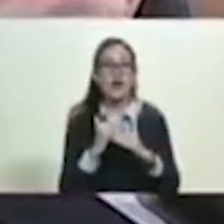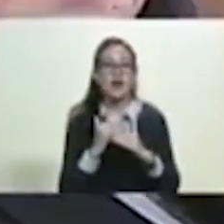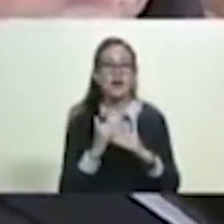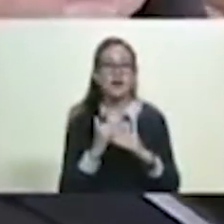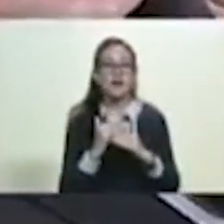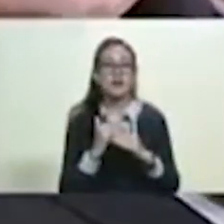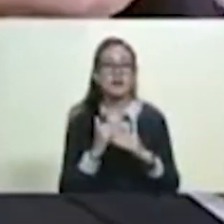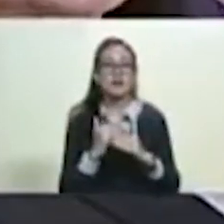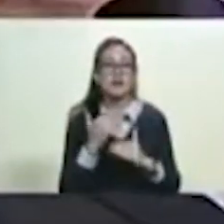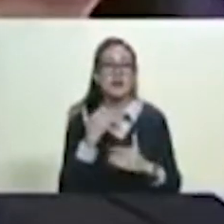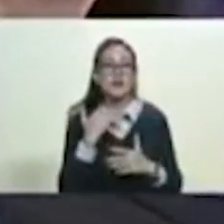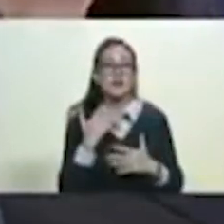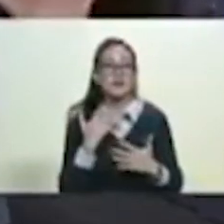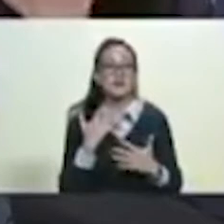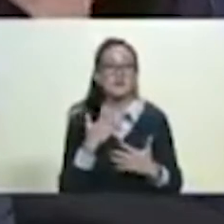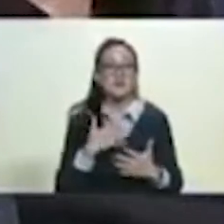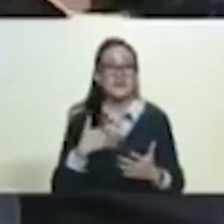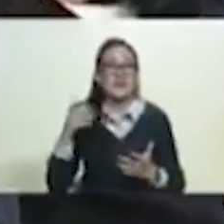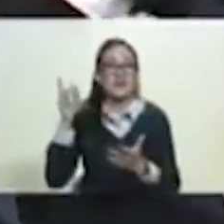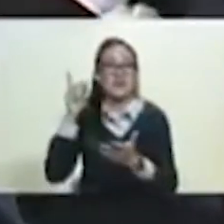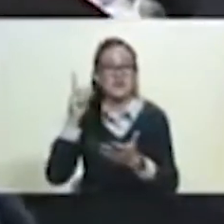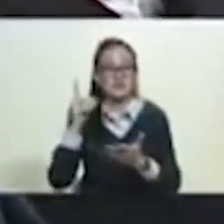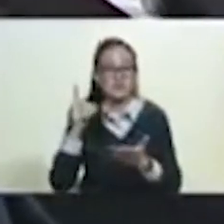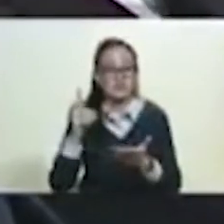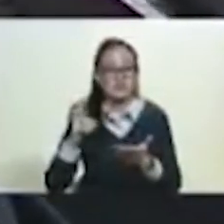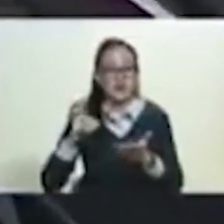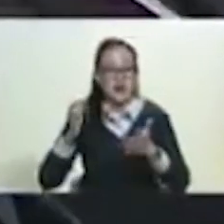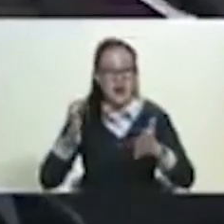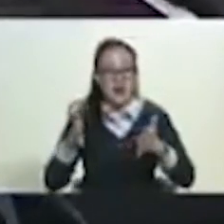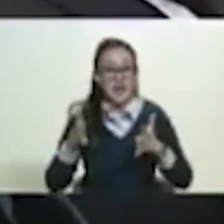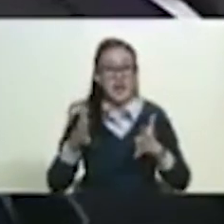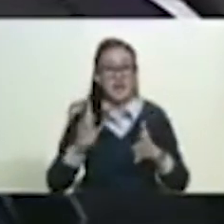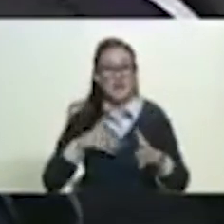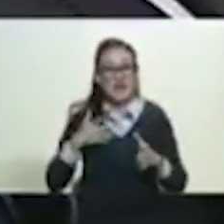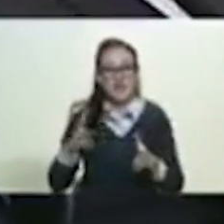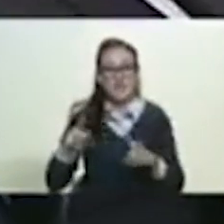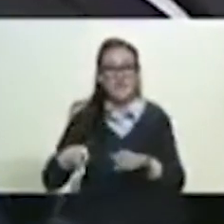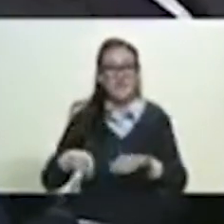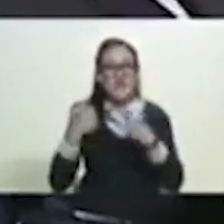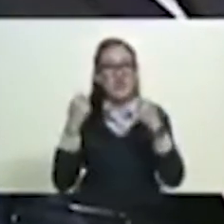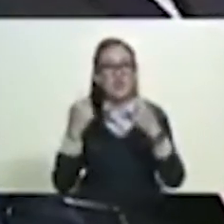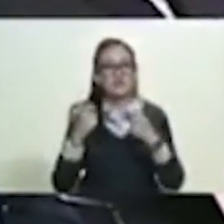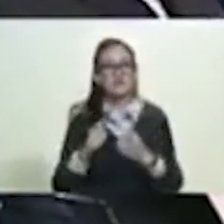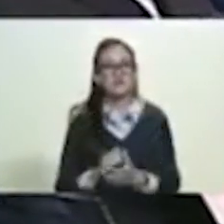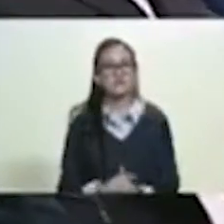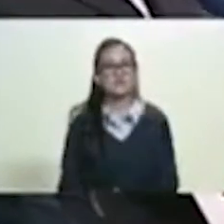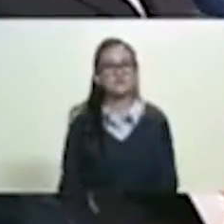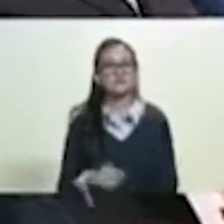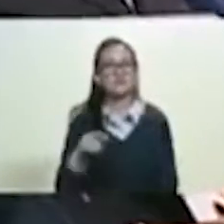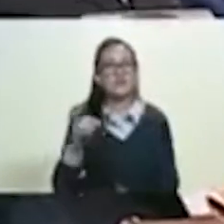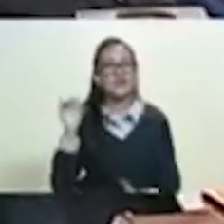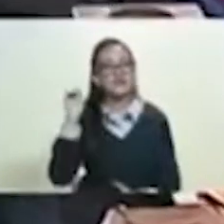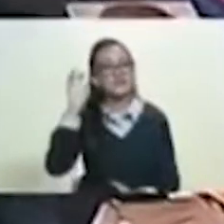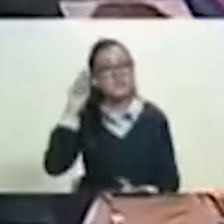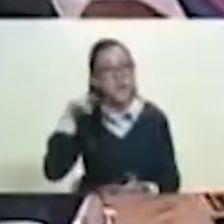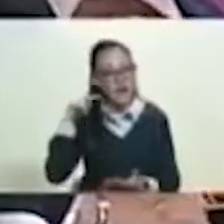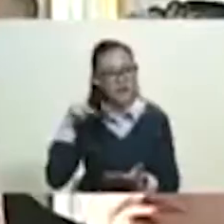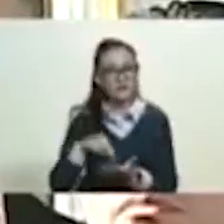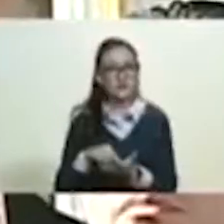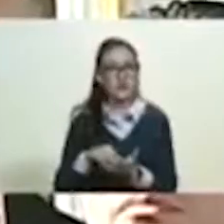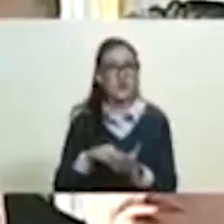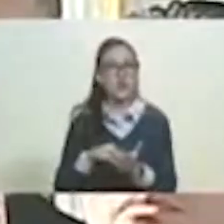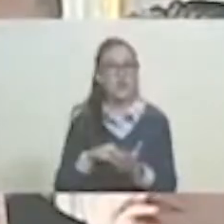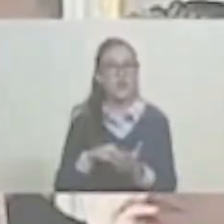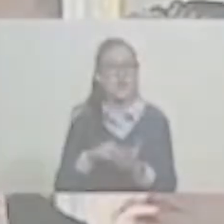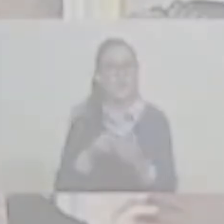refundar a la república bolivariana lo que está por verse es cuántos gobiernos y organismos multilaterales terminan reconociendo la legitimidad